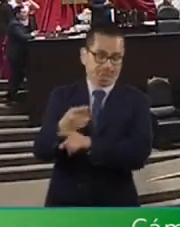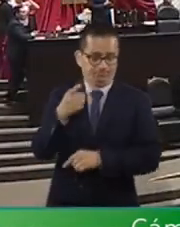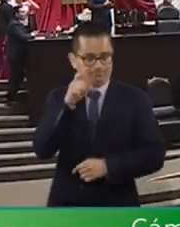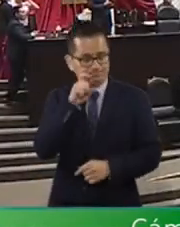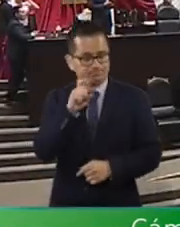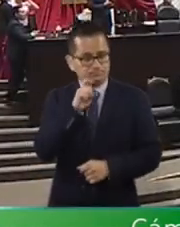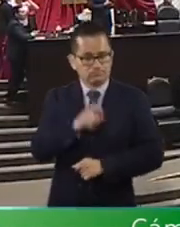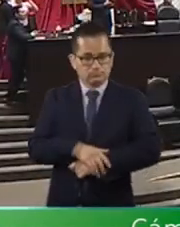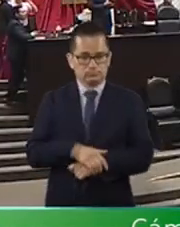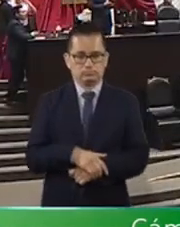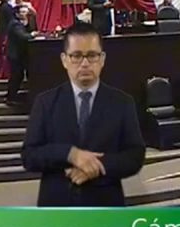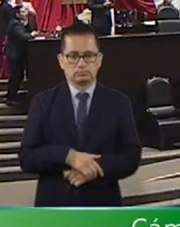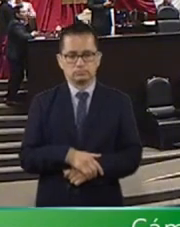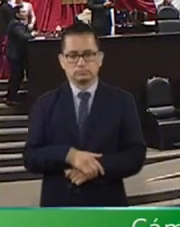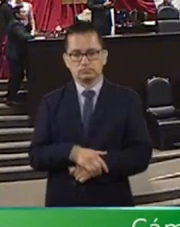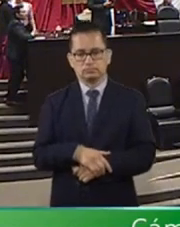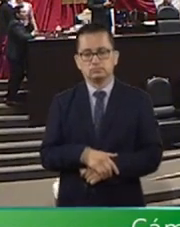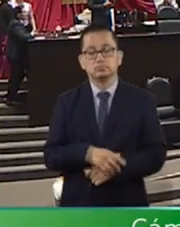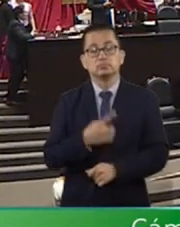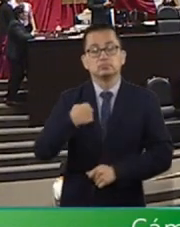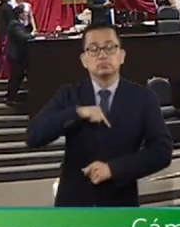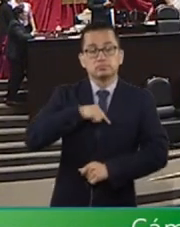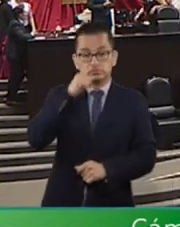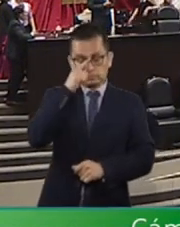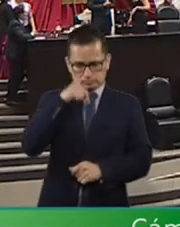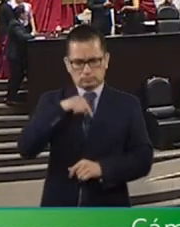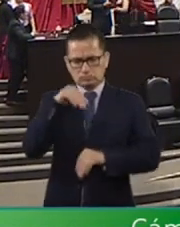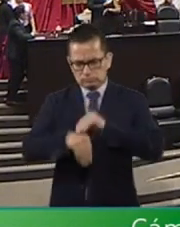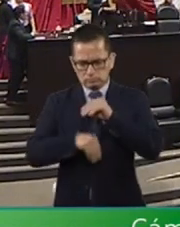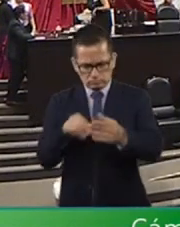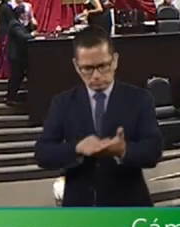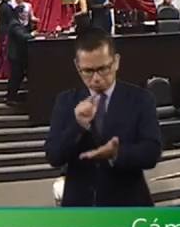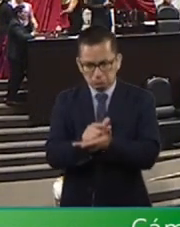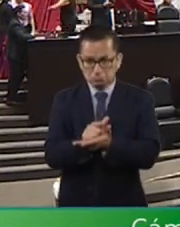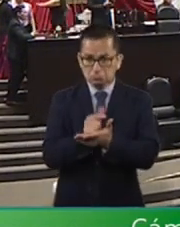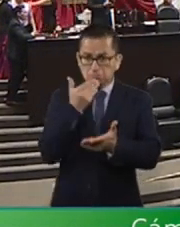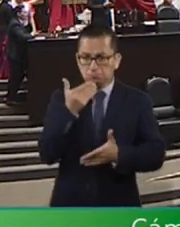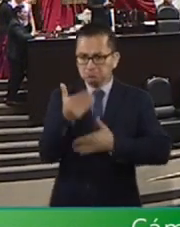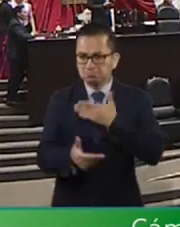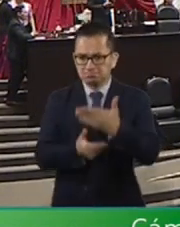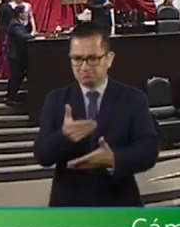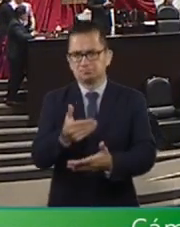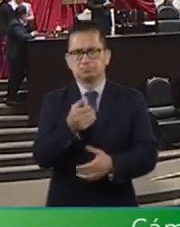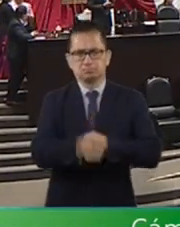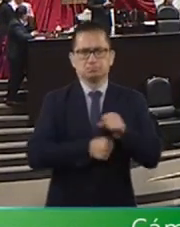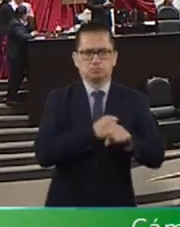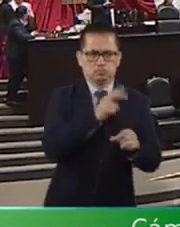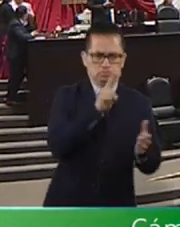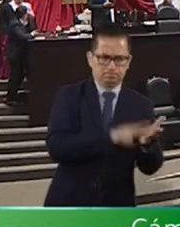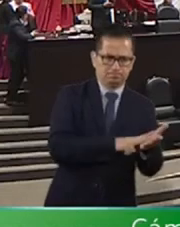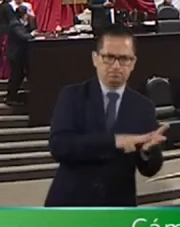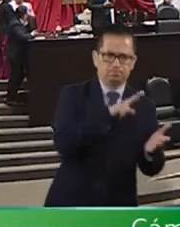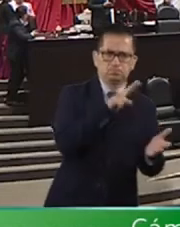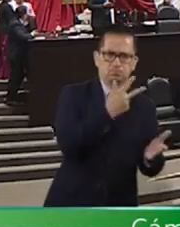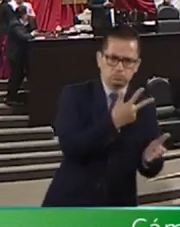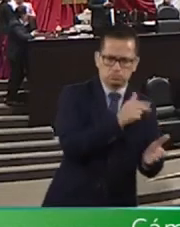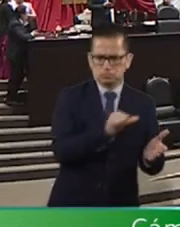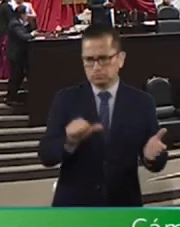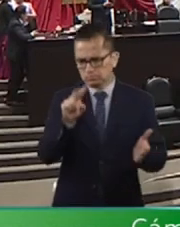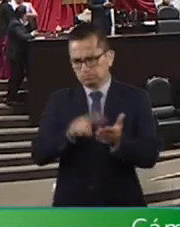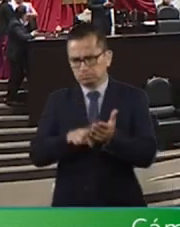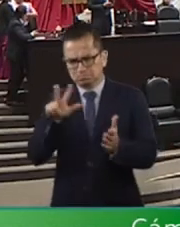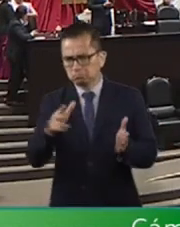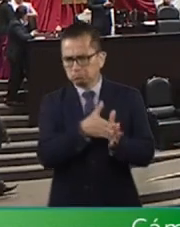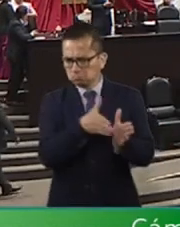Vamos contracorriente de la evolución legislativa que se dio entre 2008 y 2018. Por cierto,